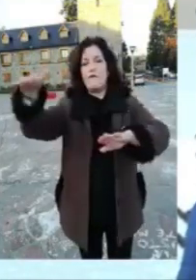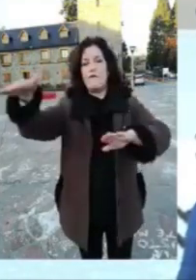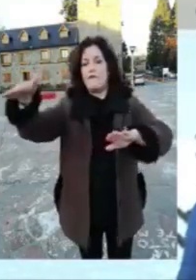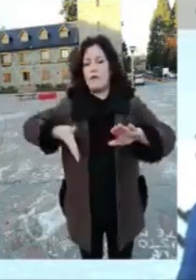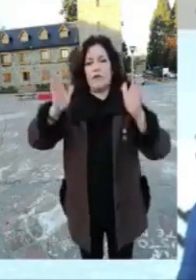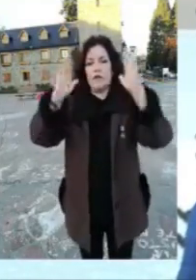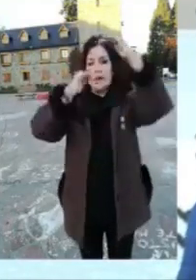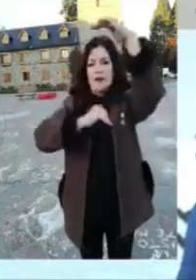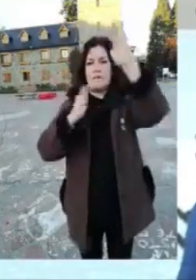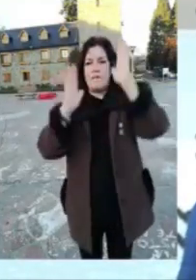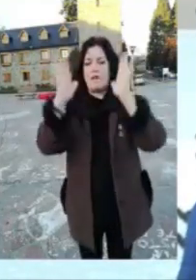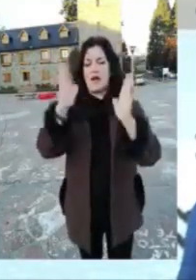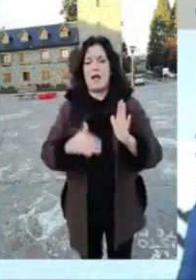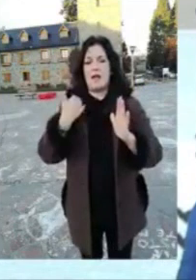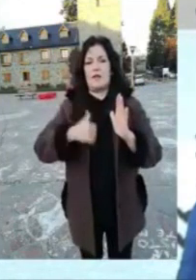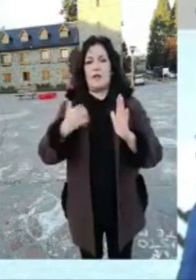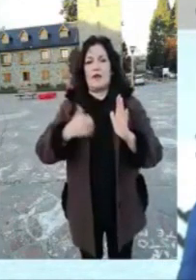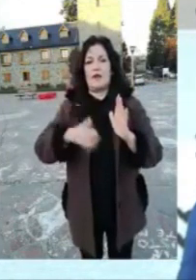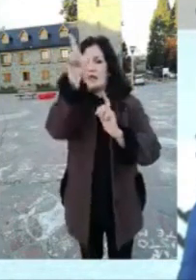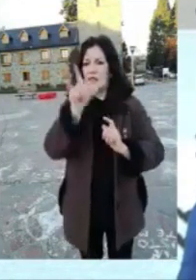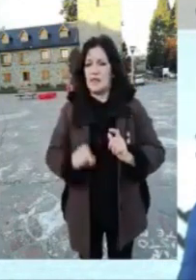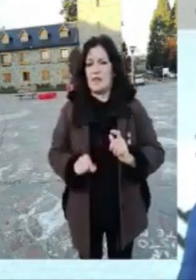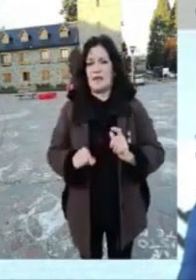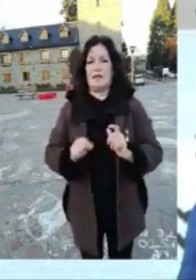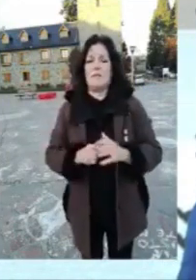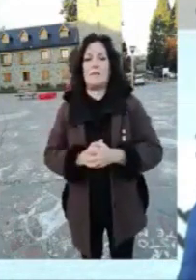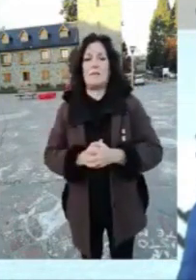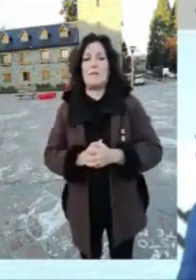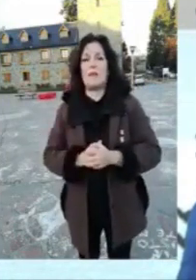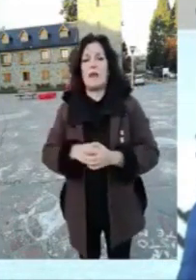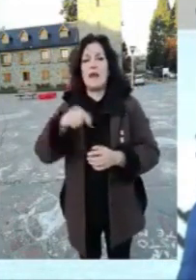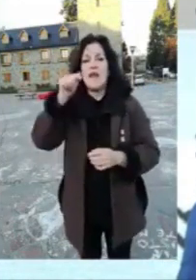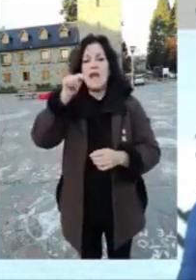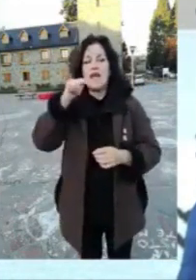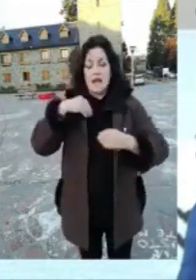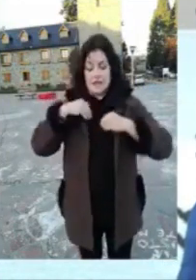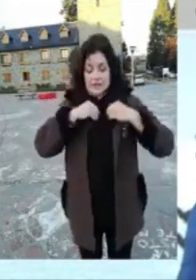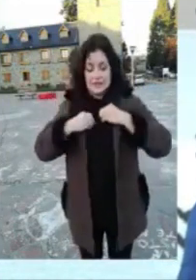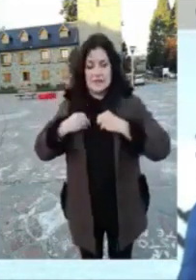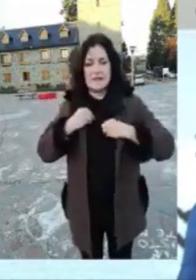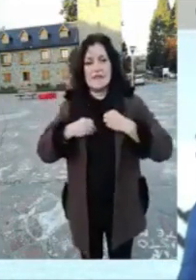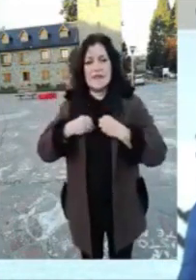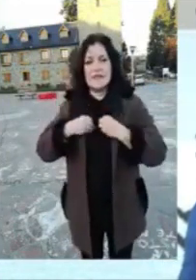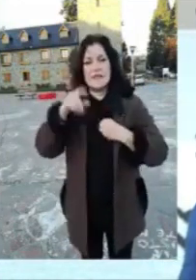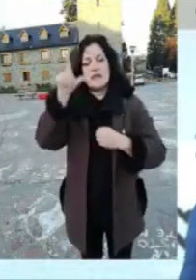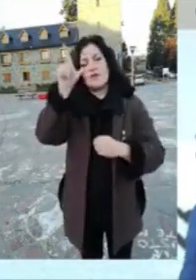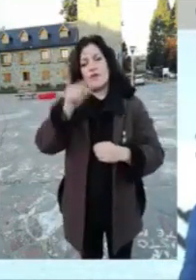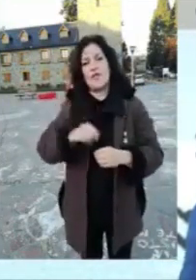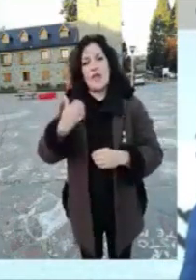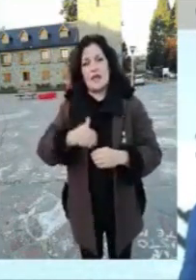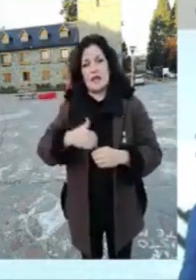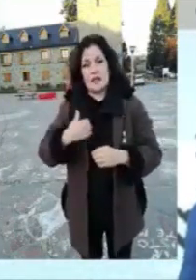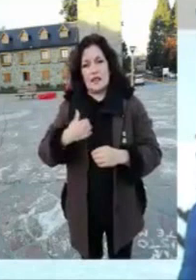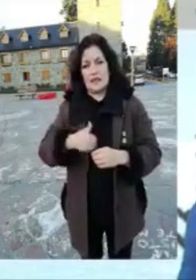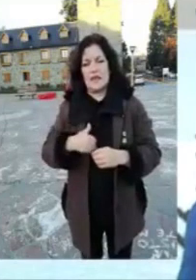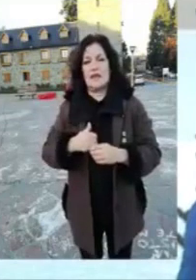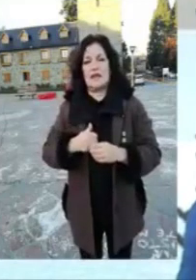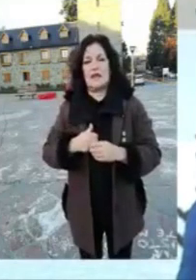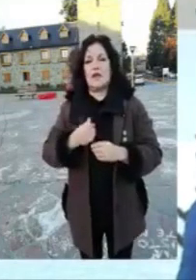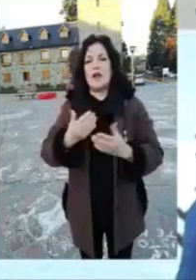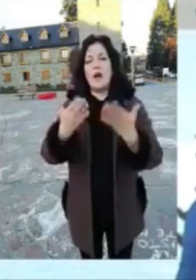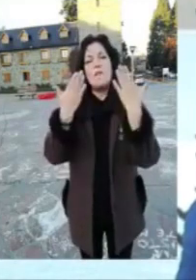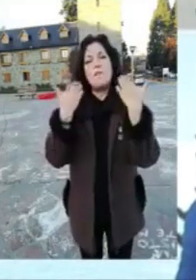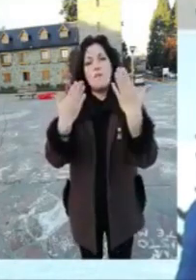es el territorio nacional y en ese momento el sentido de patria formaba parte de ese colectivo de esa idea de